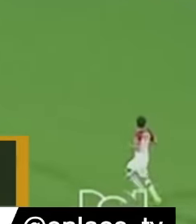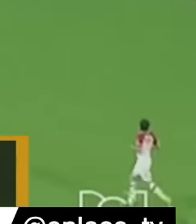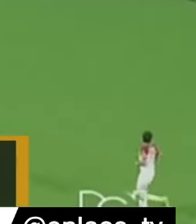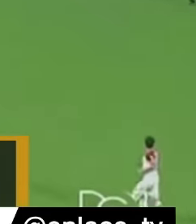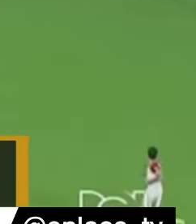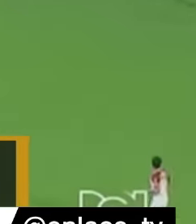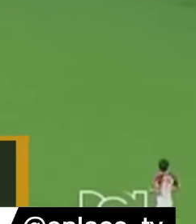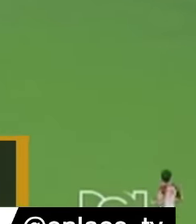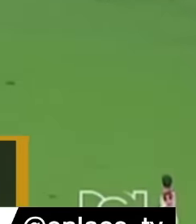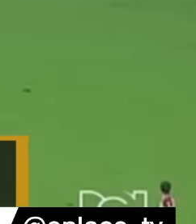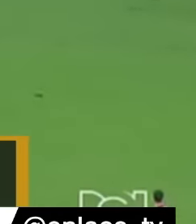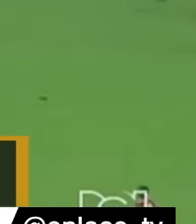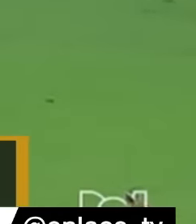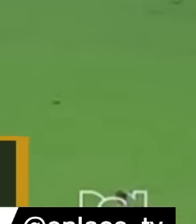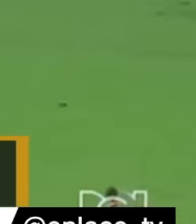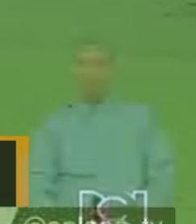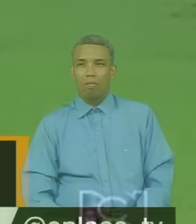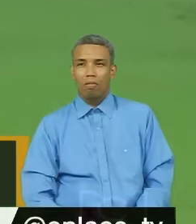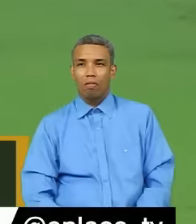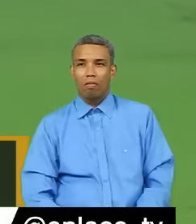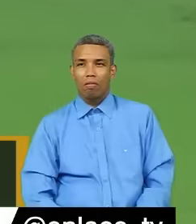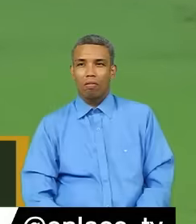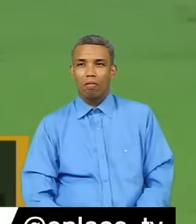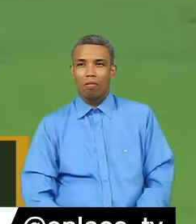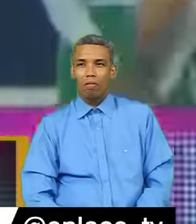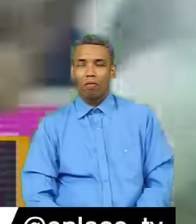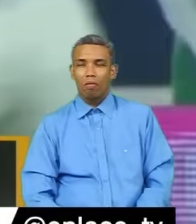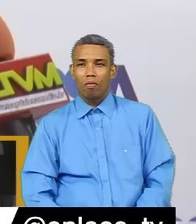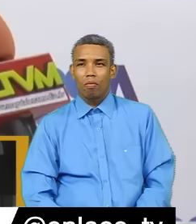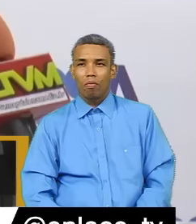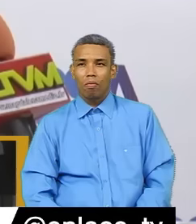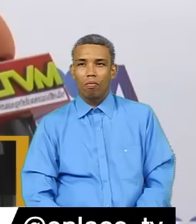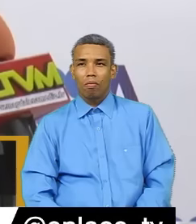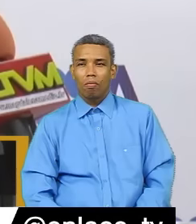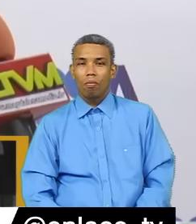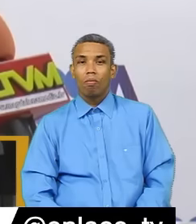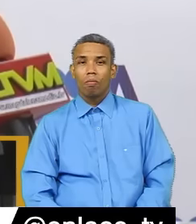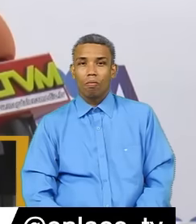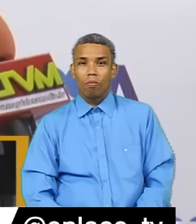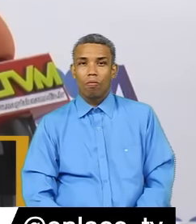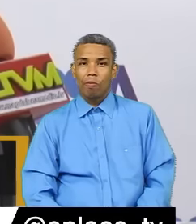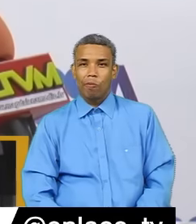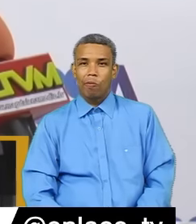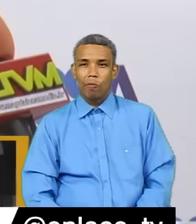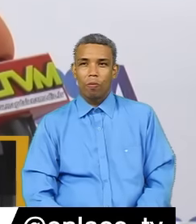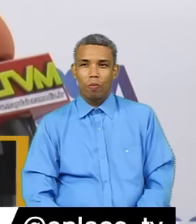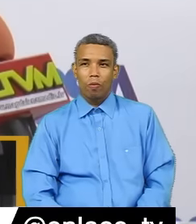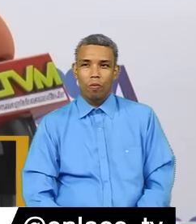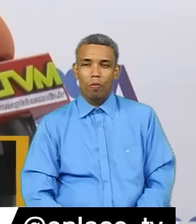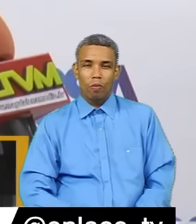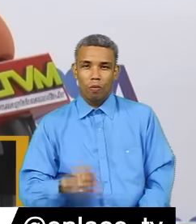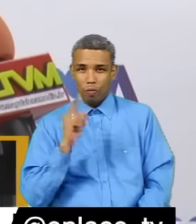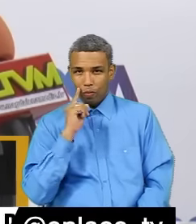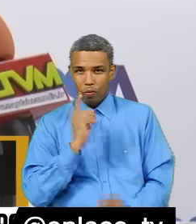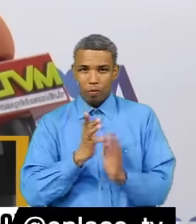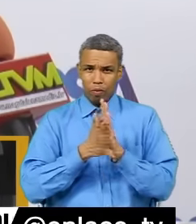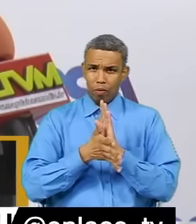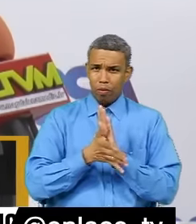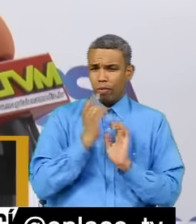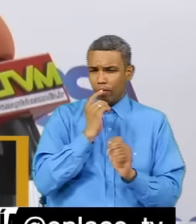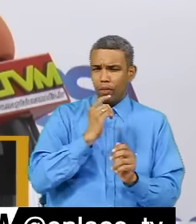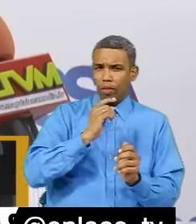y teníamos que aprovecharlo por el lado de Plata, y después lo puse a Freddy por Falcón y me parece que nos dio más resultado